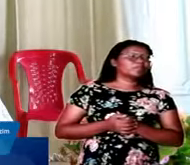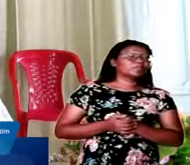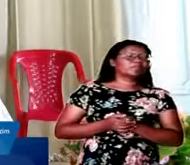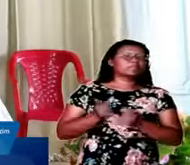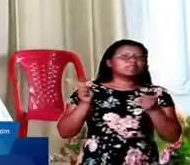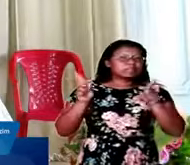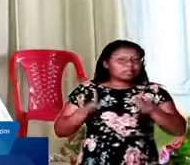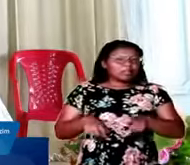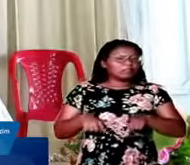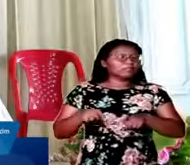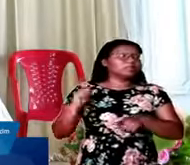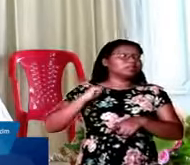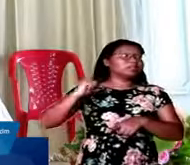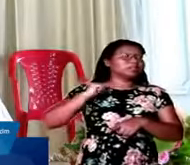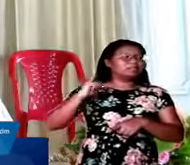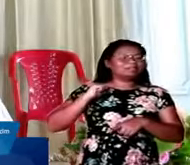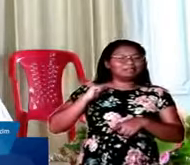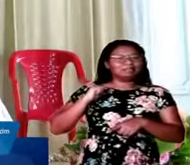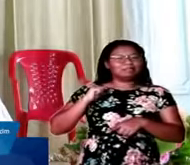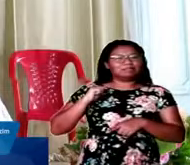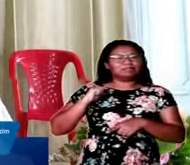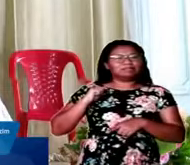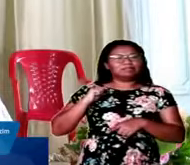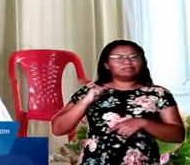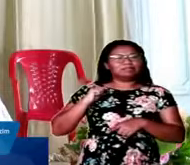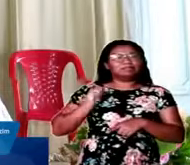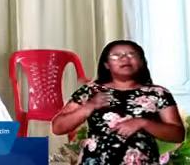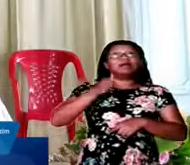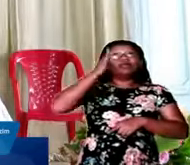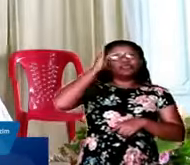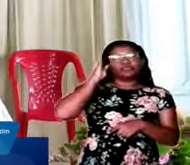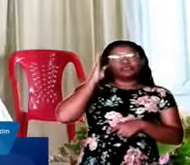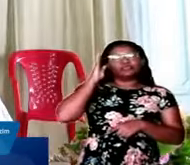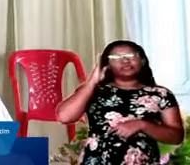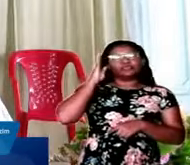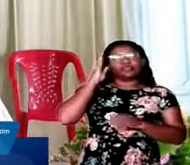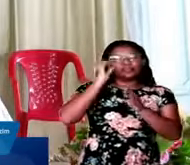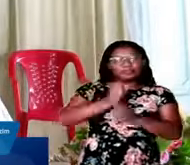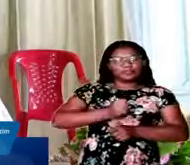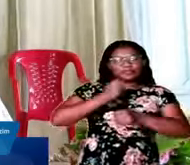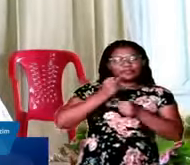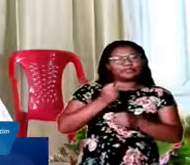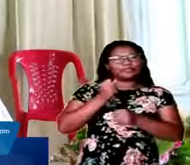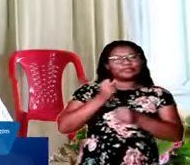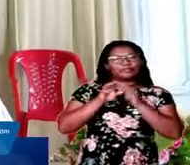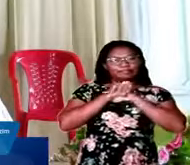tienen la imagen del Dios invisible. Les invito